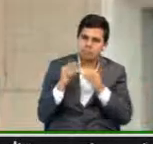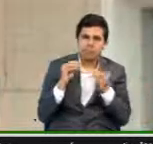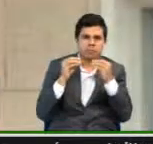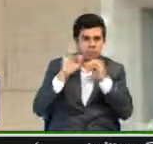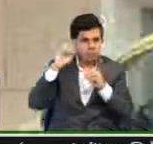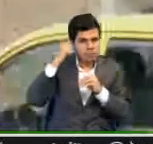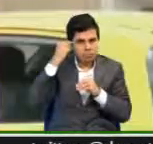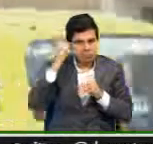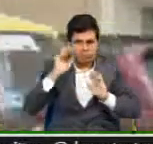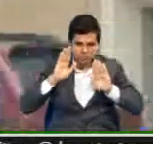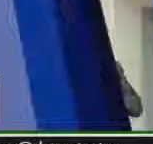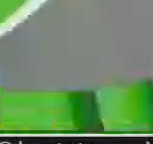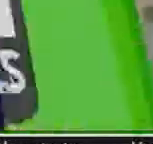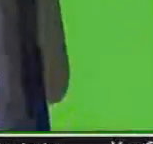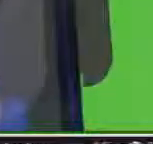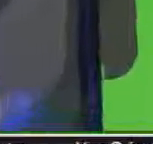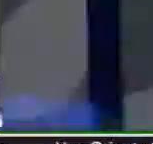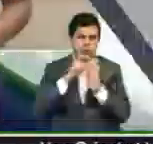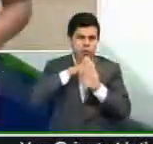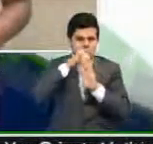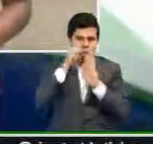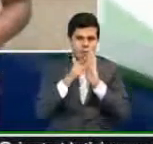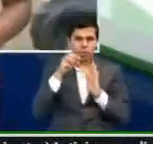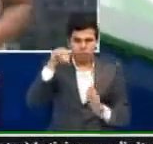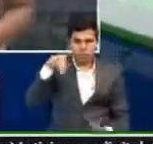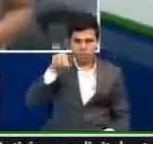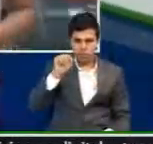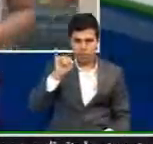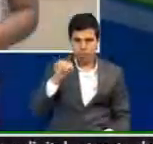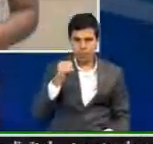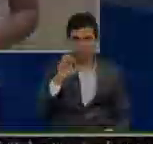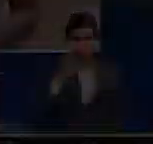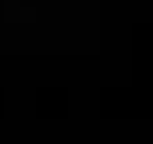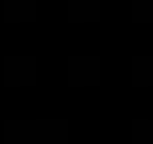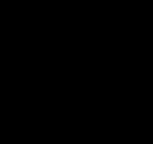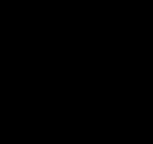autoridades. Esa es toda la información con la cámara de Mayer García, Paola Romero, Oriente Noticias.